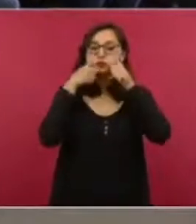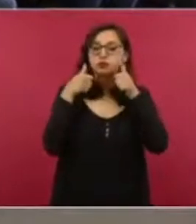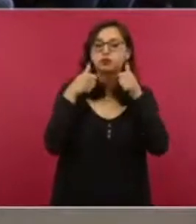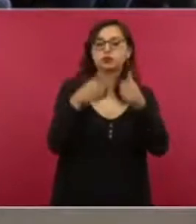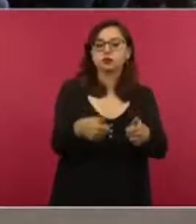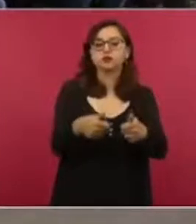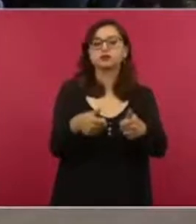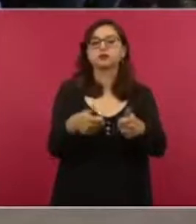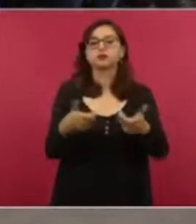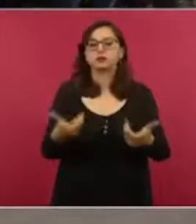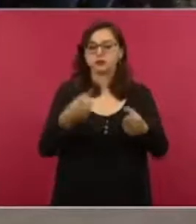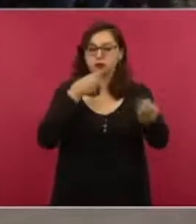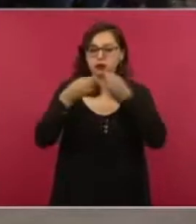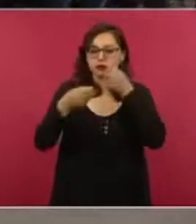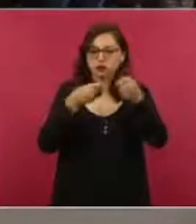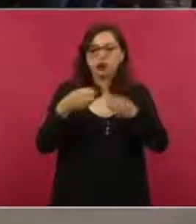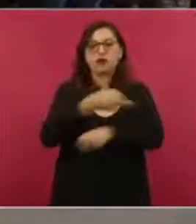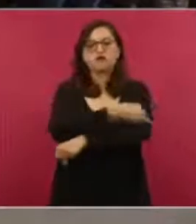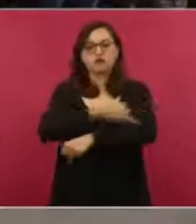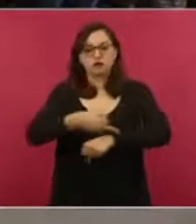para el periodista y su familia.